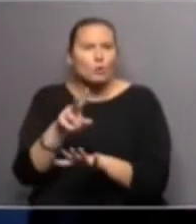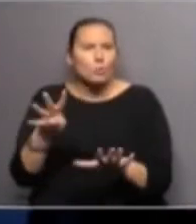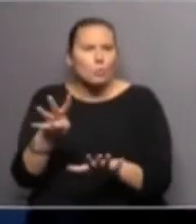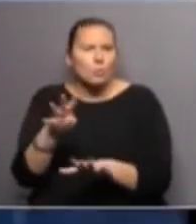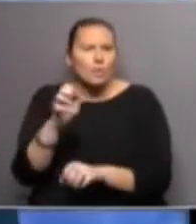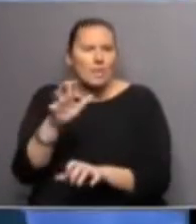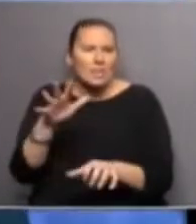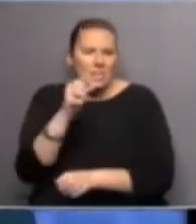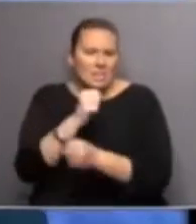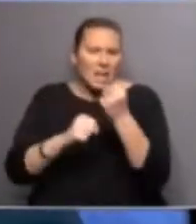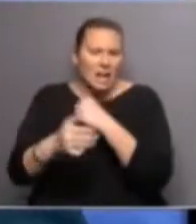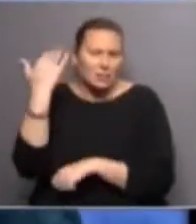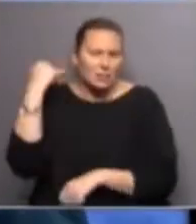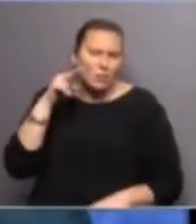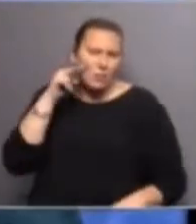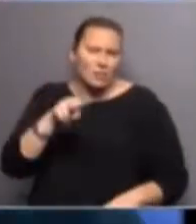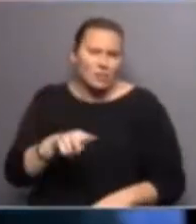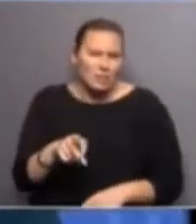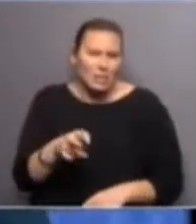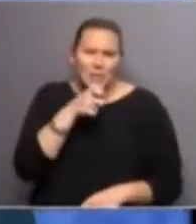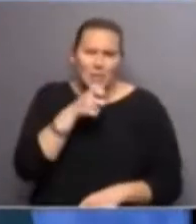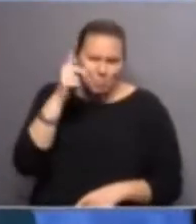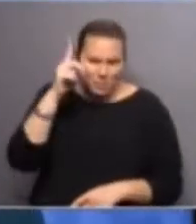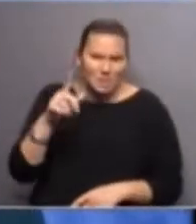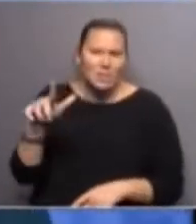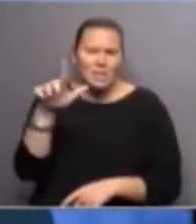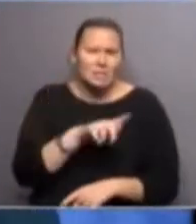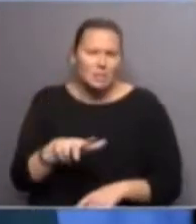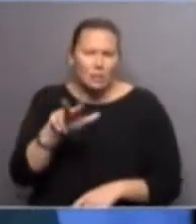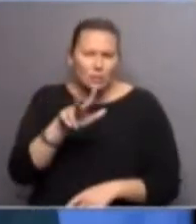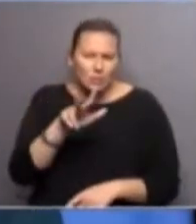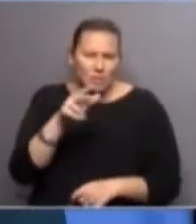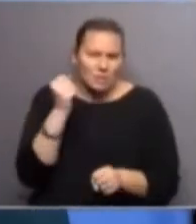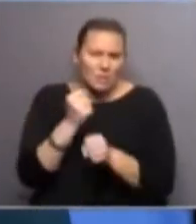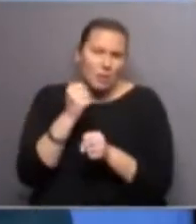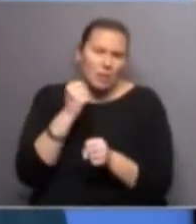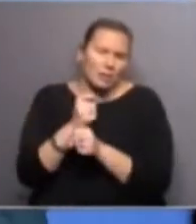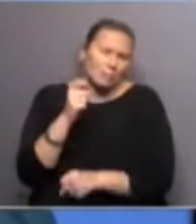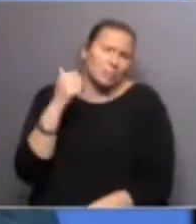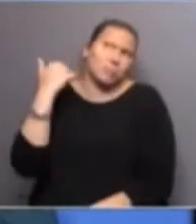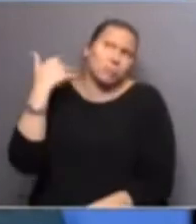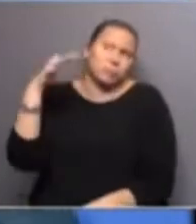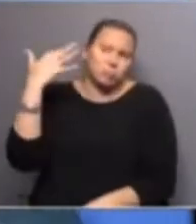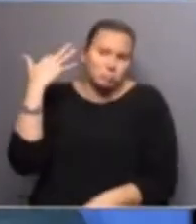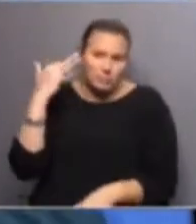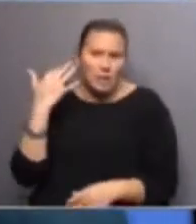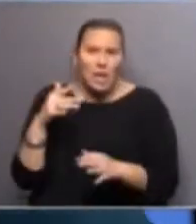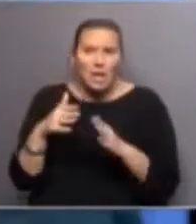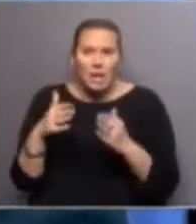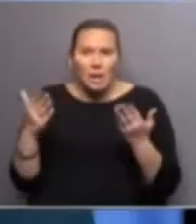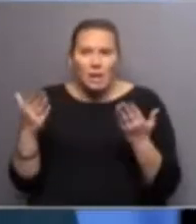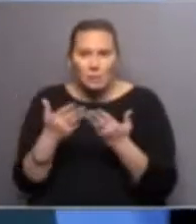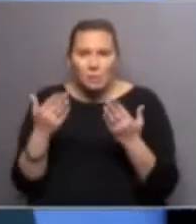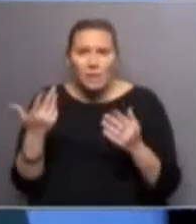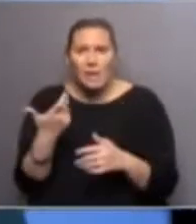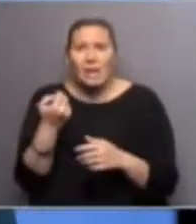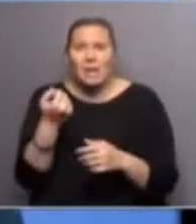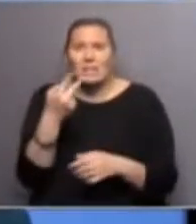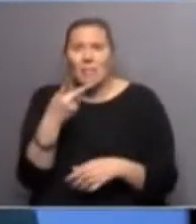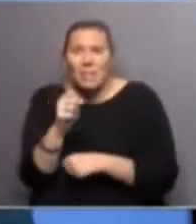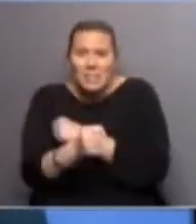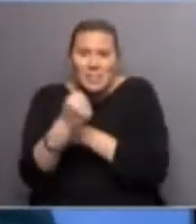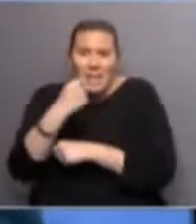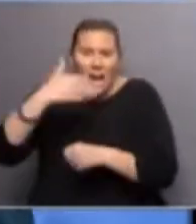10 años que no veía, de Las Piedras, de allá del Liceo 3, donde yo trabajé mucho tiempo. Estamos hablando de alumnos de casi 20